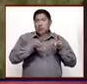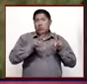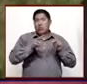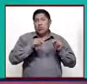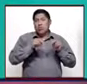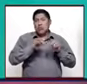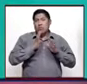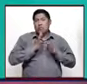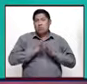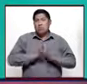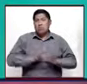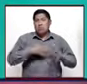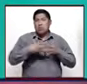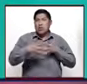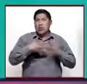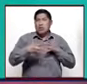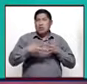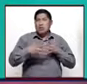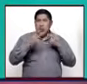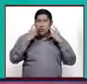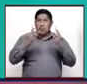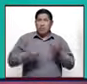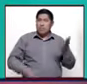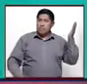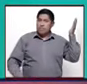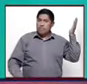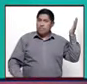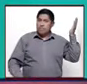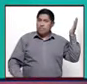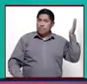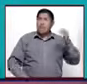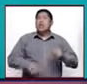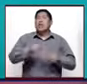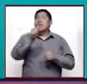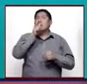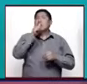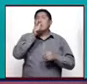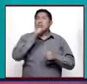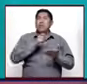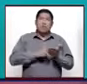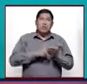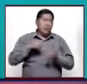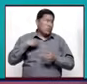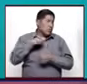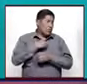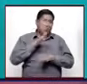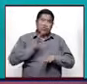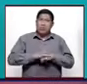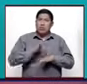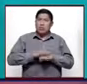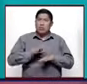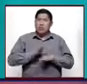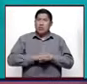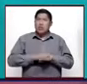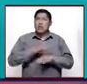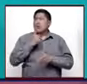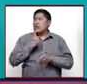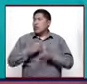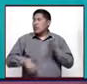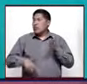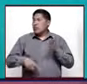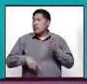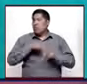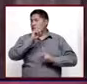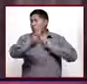todo potable. Presenta un indicador de contaminación del agua principalmente. Por eso hemos hecho la recomendación específica de que a